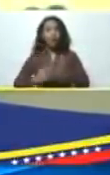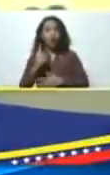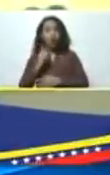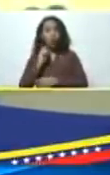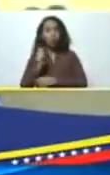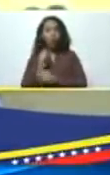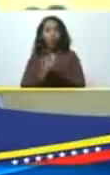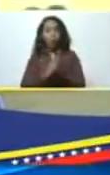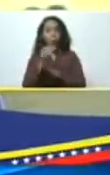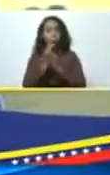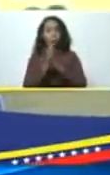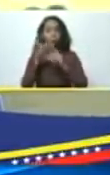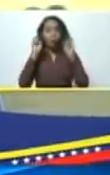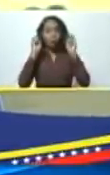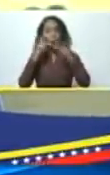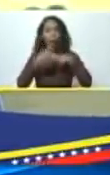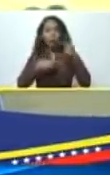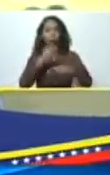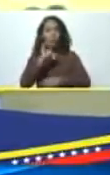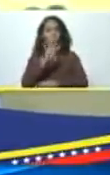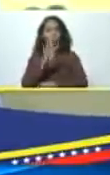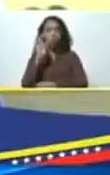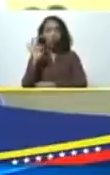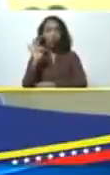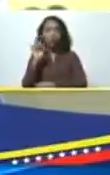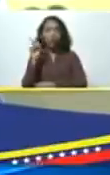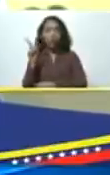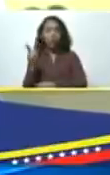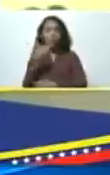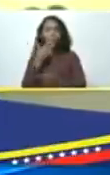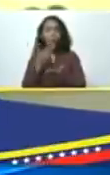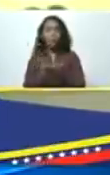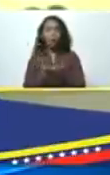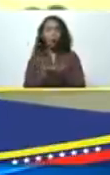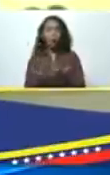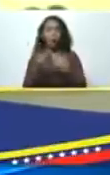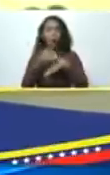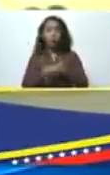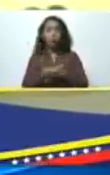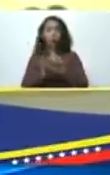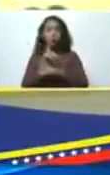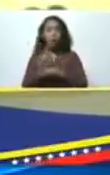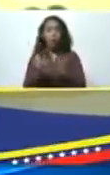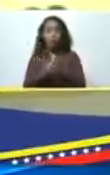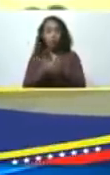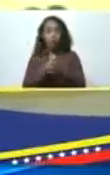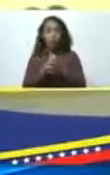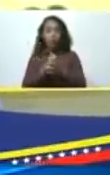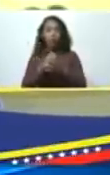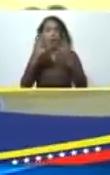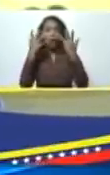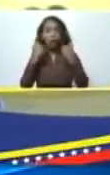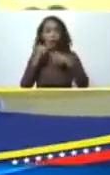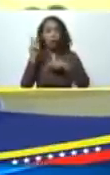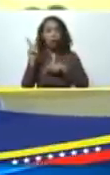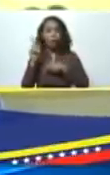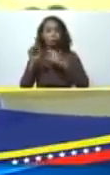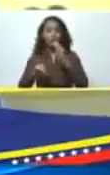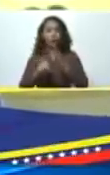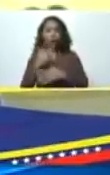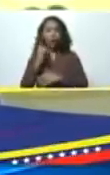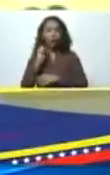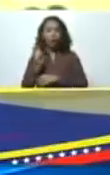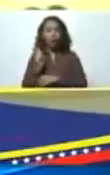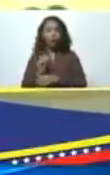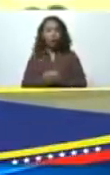del emprendimiento en el marco de las políticas de las 4F, y ellos nos han pedido incorporar al sector caprino vino en este fondo de